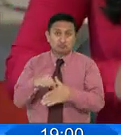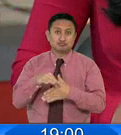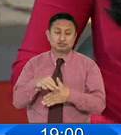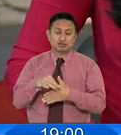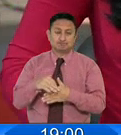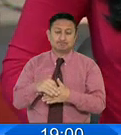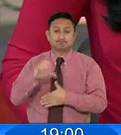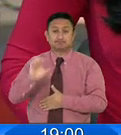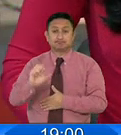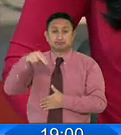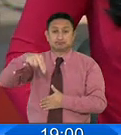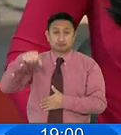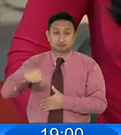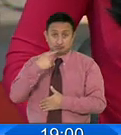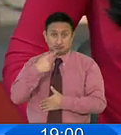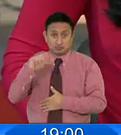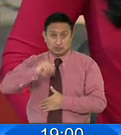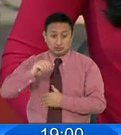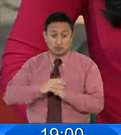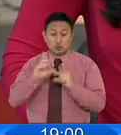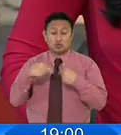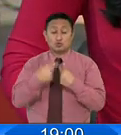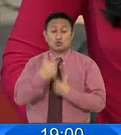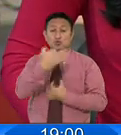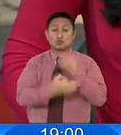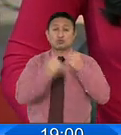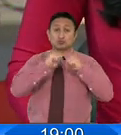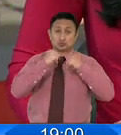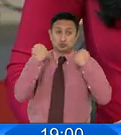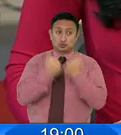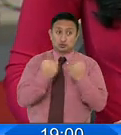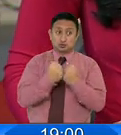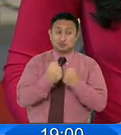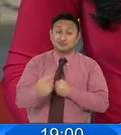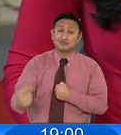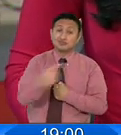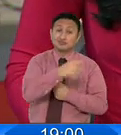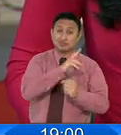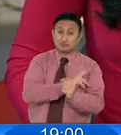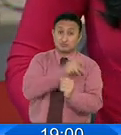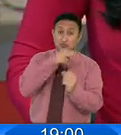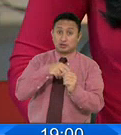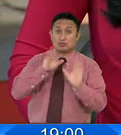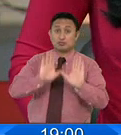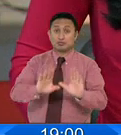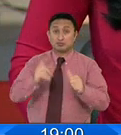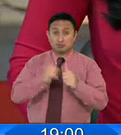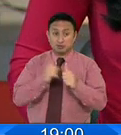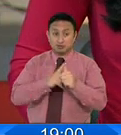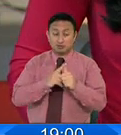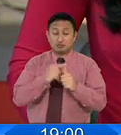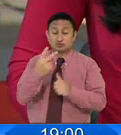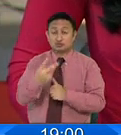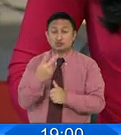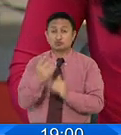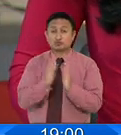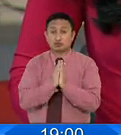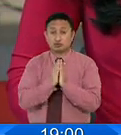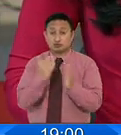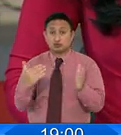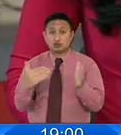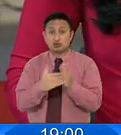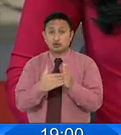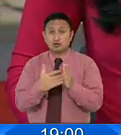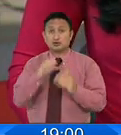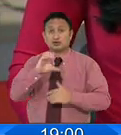Nacional Electoral se informó que el movimiento Justicia Social, por el que participaría, deberá enfrentar 2 impugnaciones presentadas por Creo